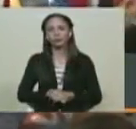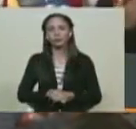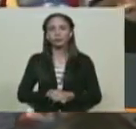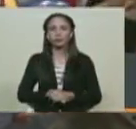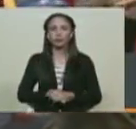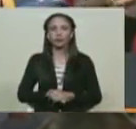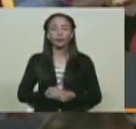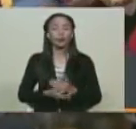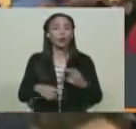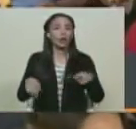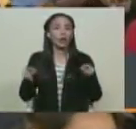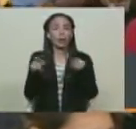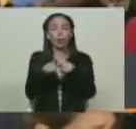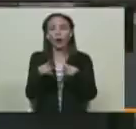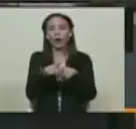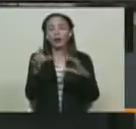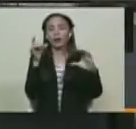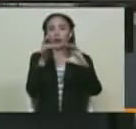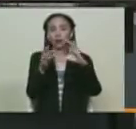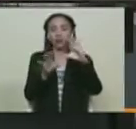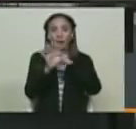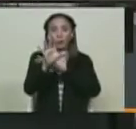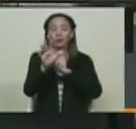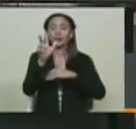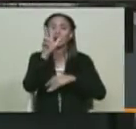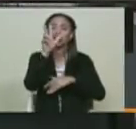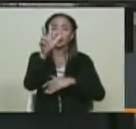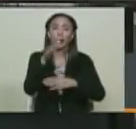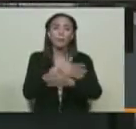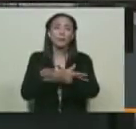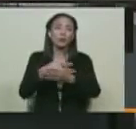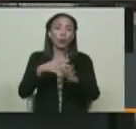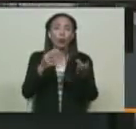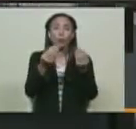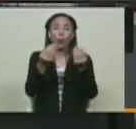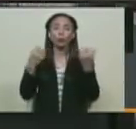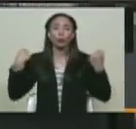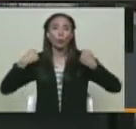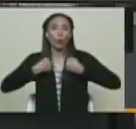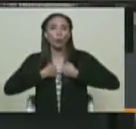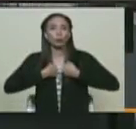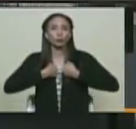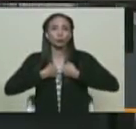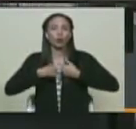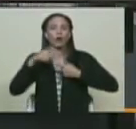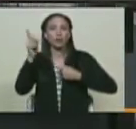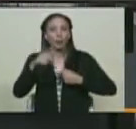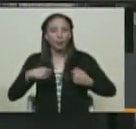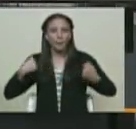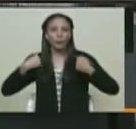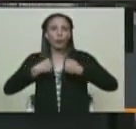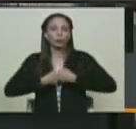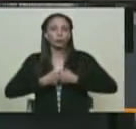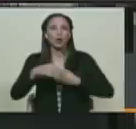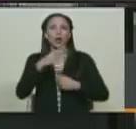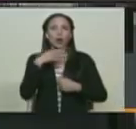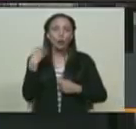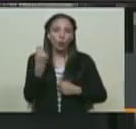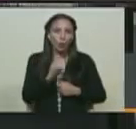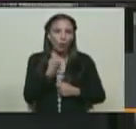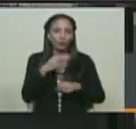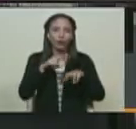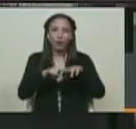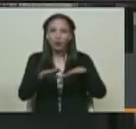Igualmente por carné de la patria, 3 millones de morrales a la juventud, a los niños, a las